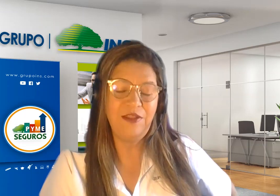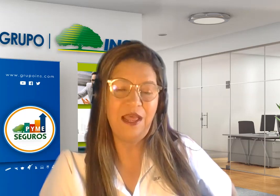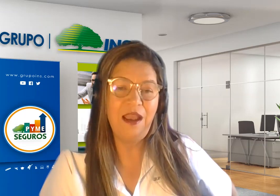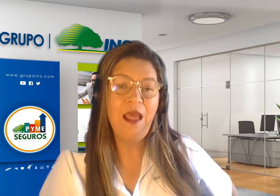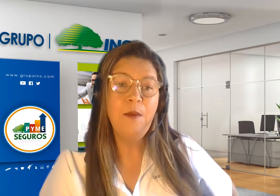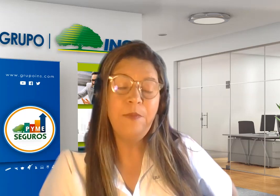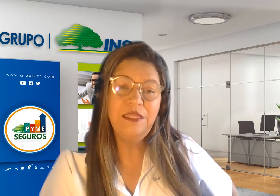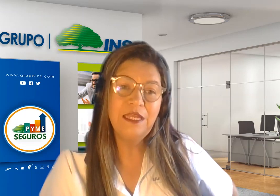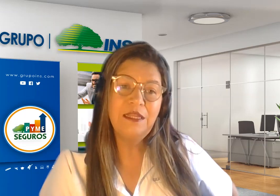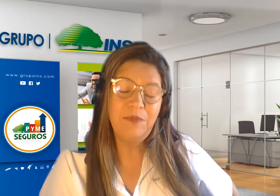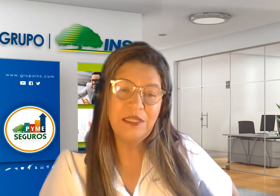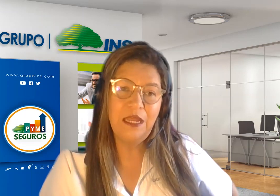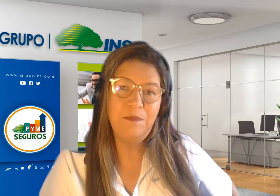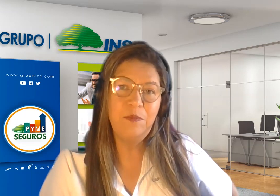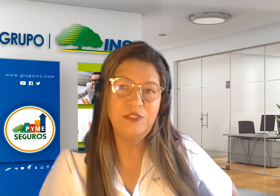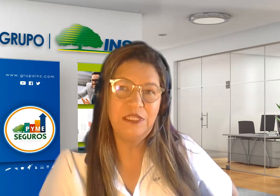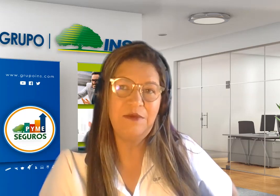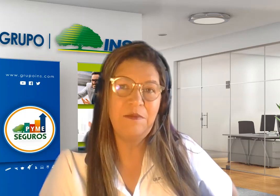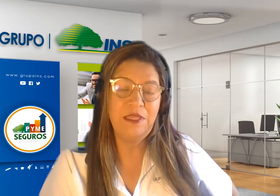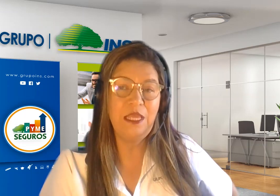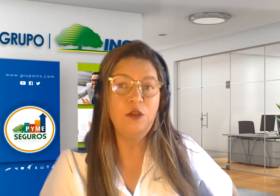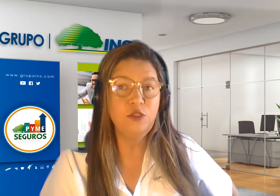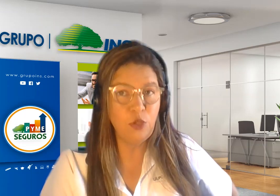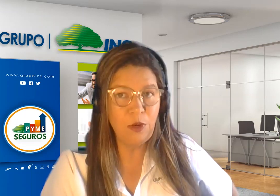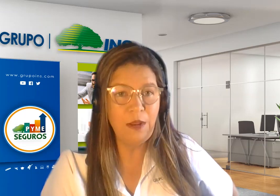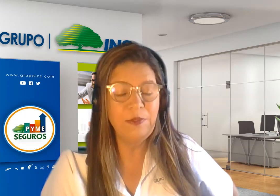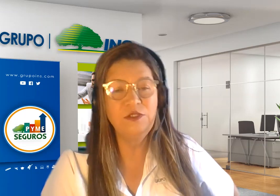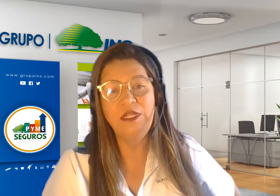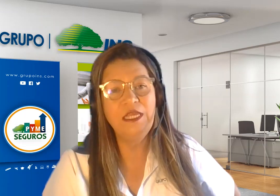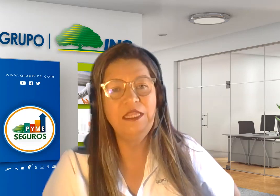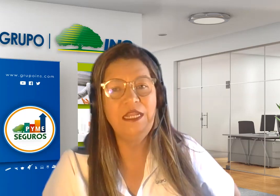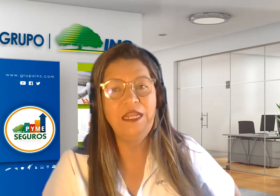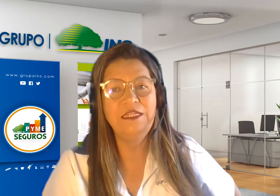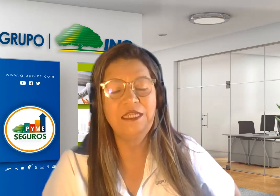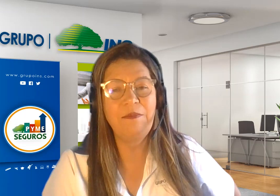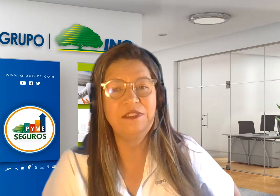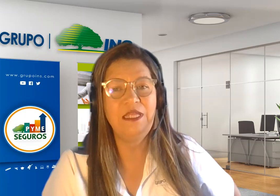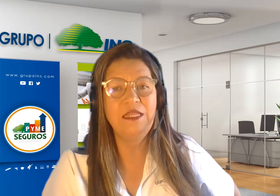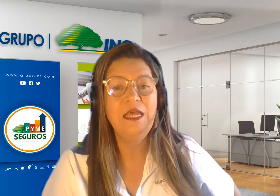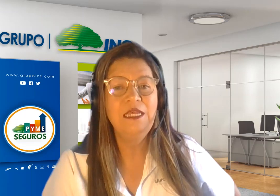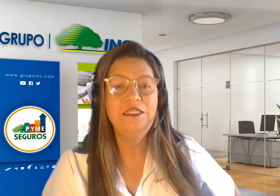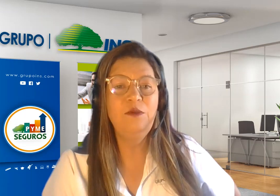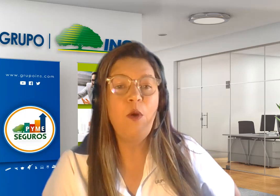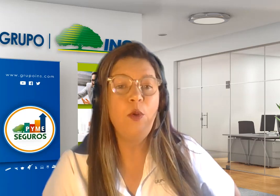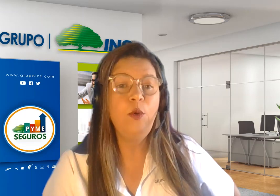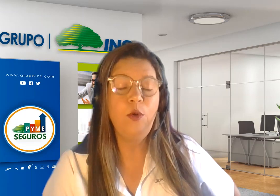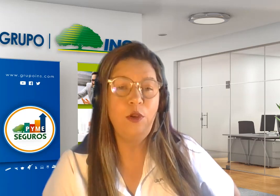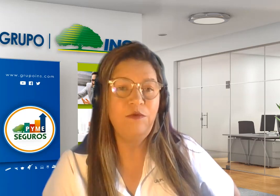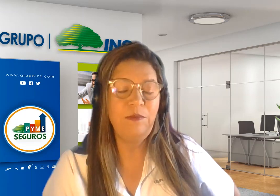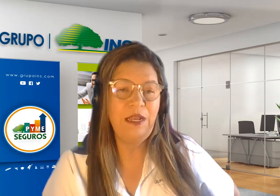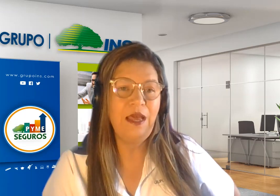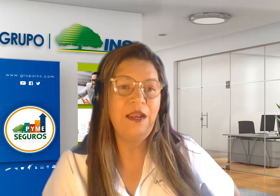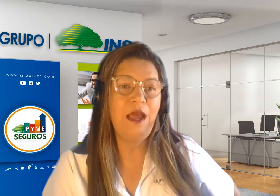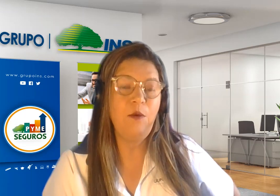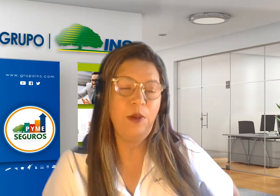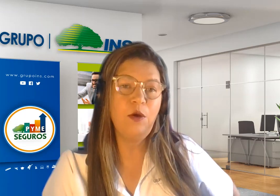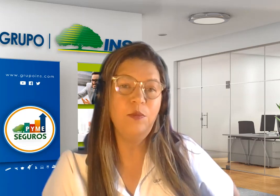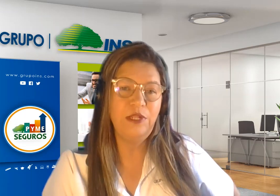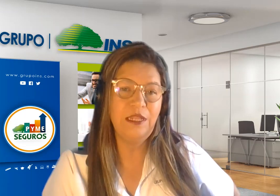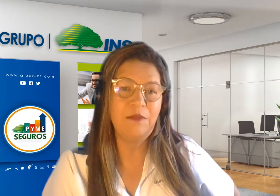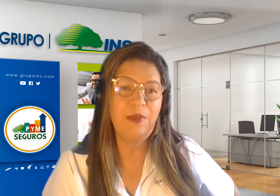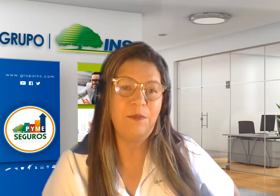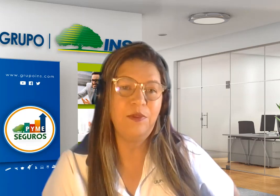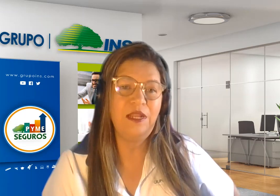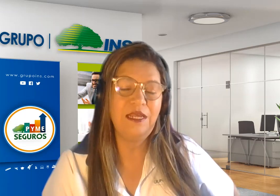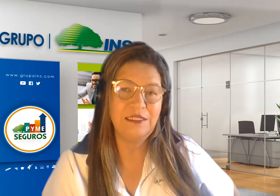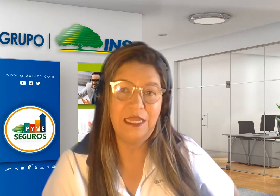y que al final va a impactar positivamente no solo a la persona que tiene la discapacidad sino a un núcleo familiar a